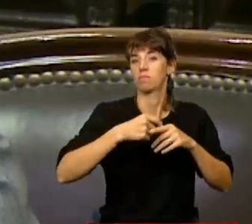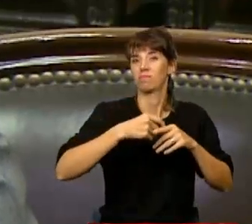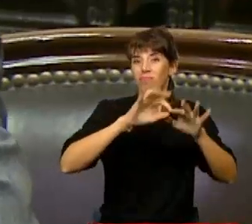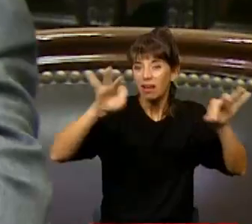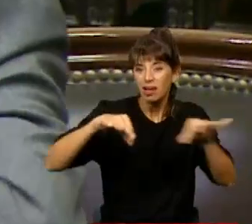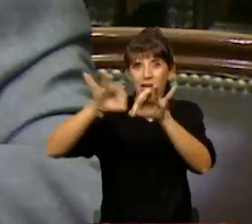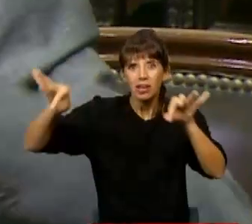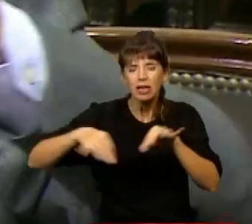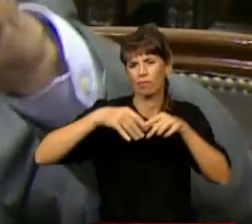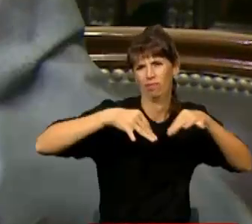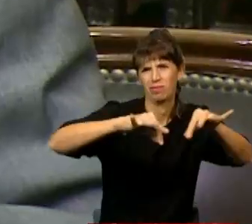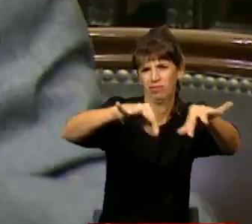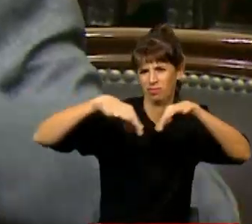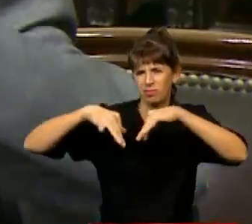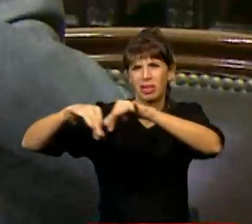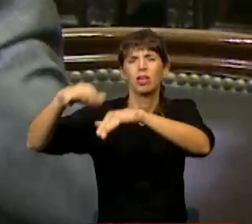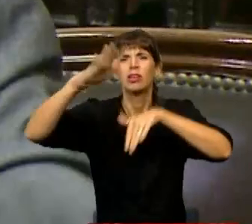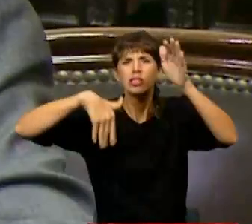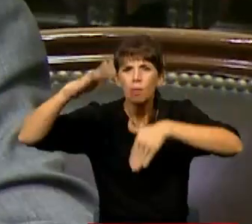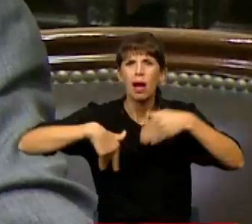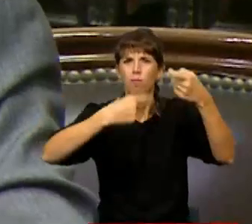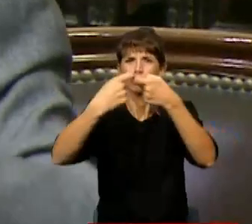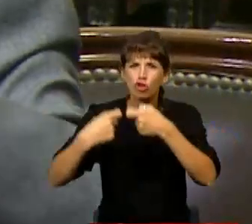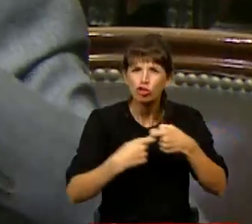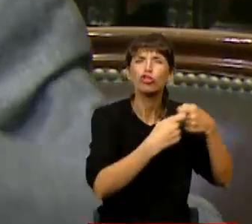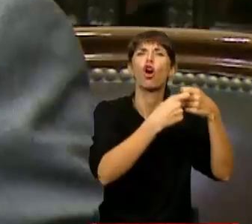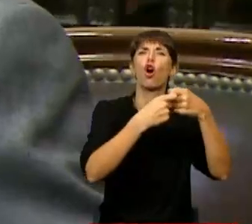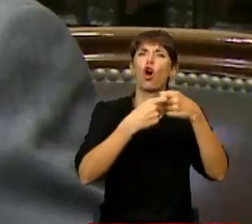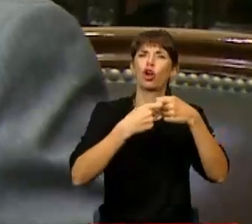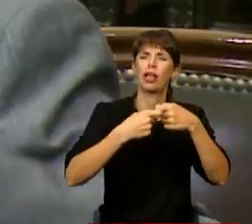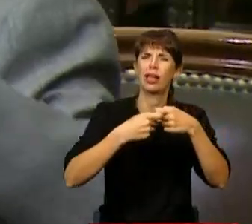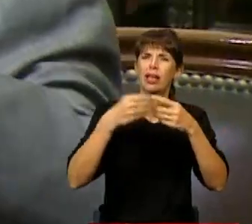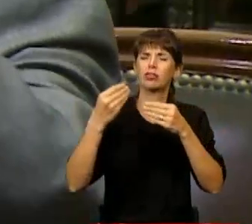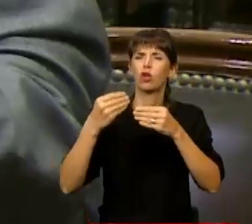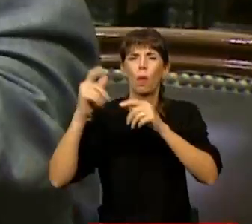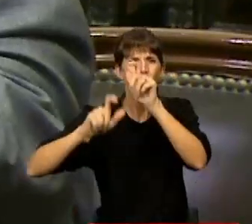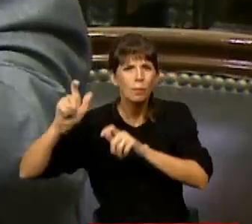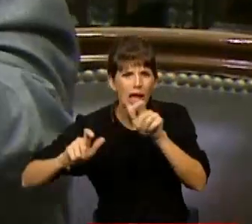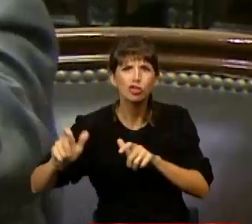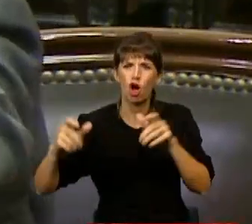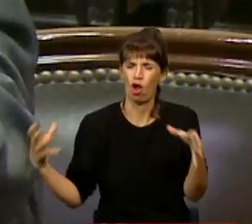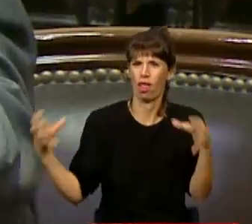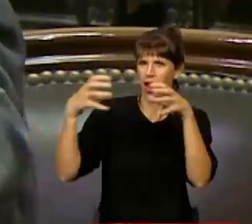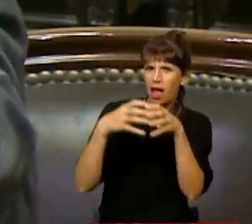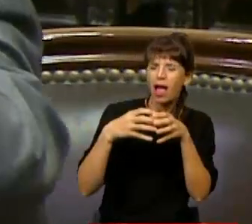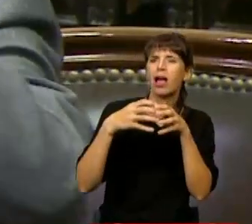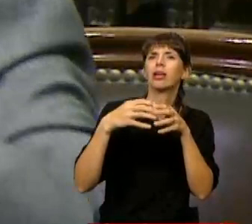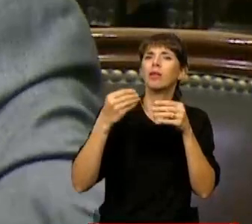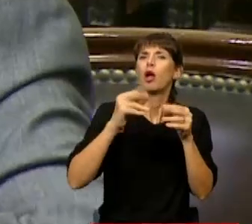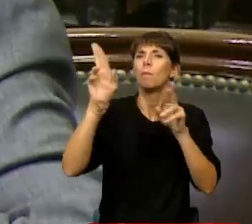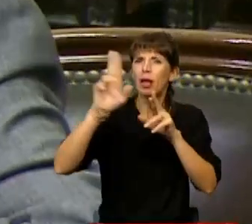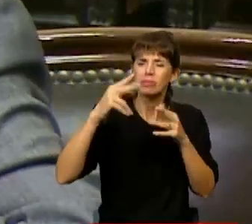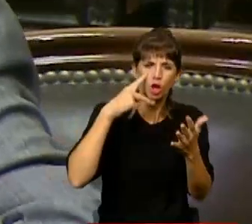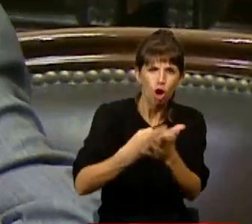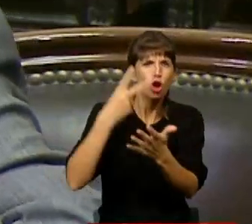hectáreas y vamos a llamar a cooperativas y vamos a llamar a todos aquellos que quieran cultivar y vamos a ir a estos permisos que de a decenas de miles